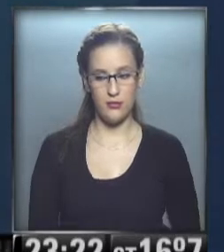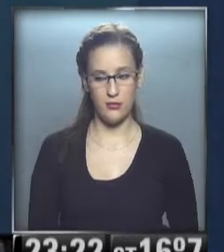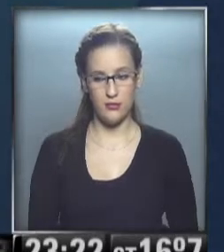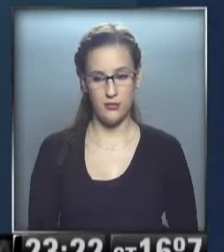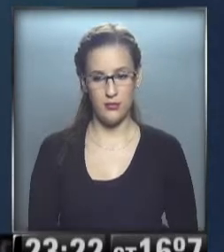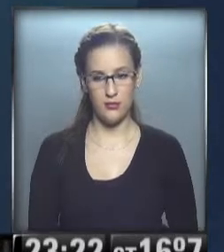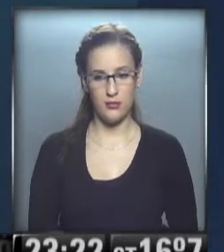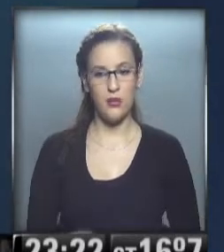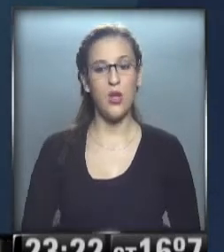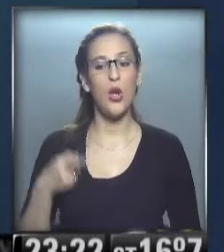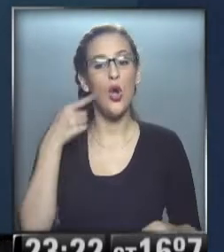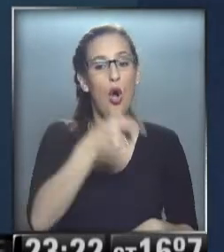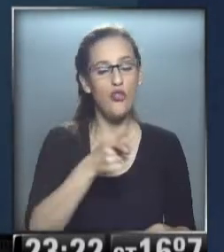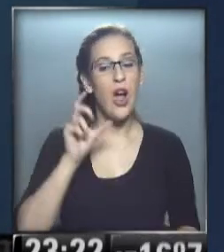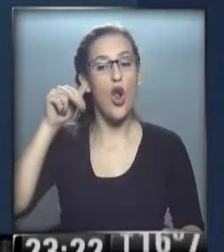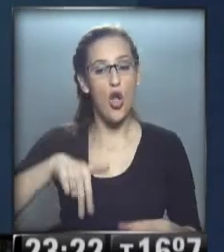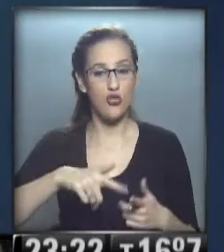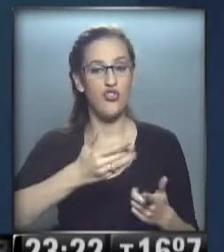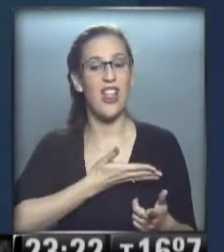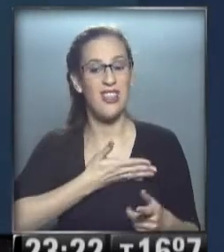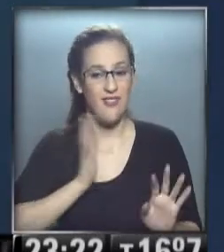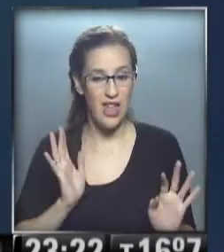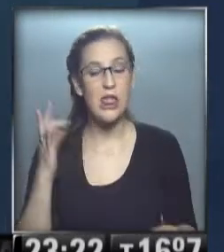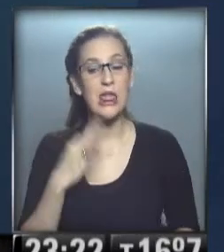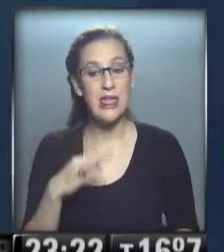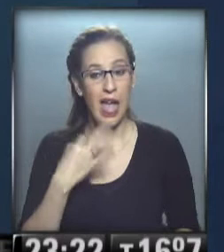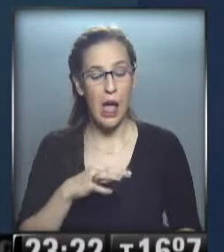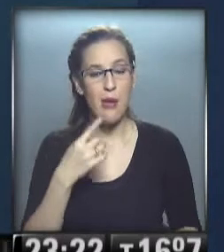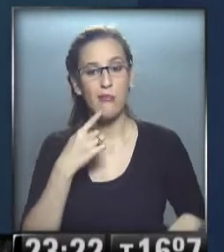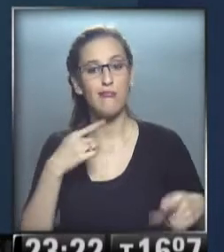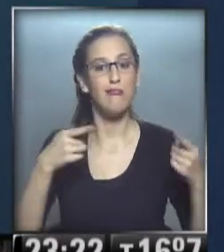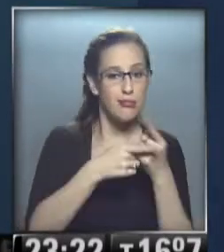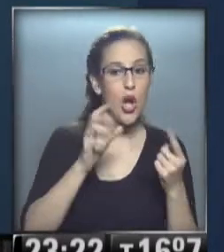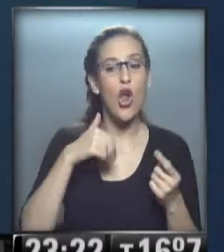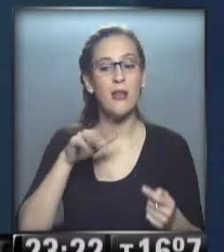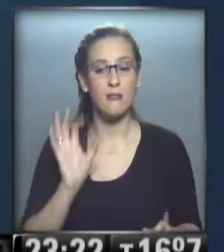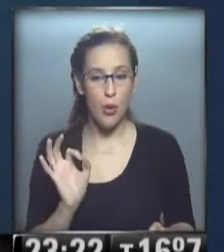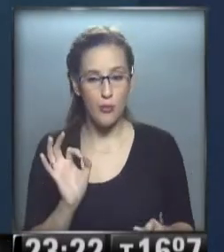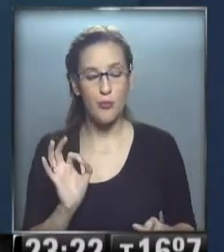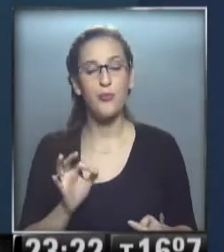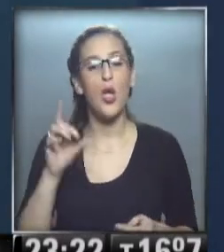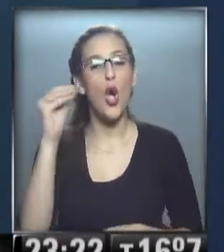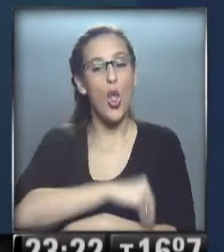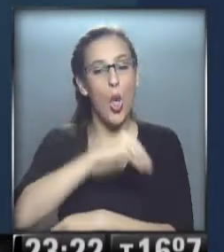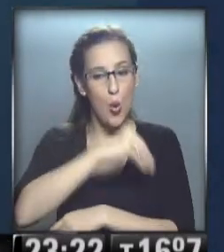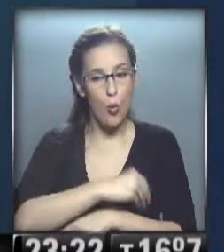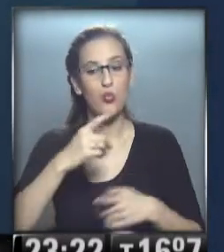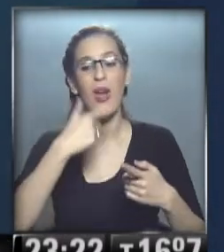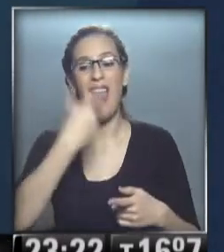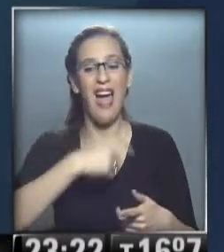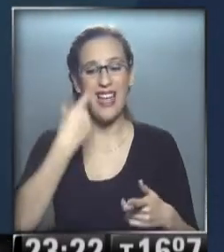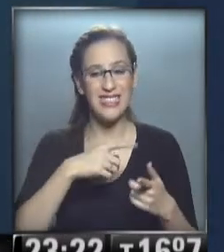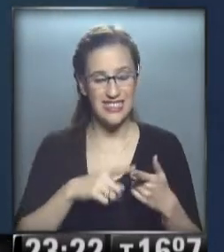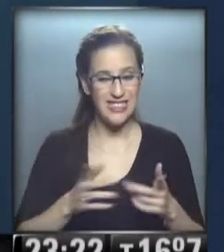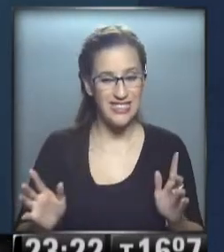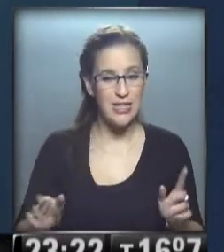a Colón de Santa Fe, que tiene que recibir a Olimpo desde las 15 también el día domingo. Godoy Cruz y Racing, el otro partido que involucra al Tomba,